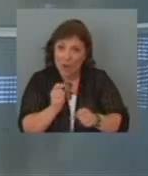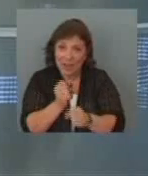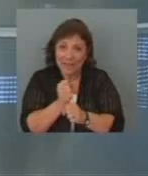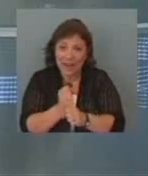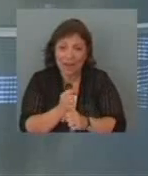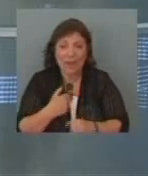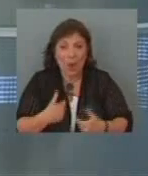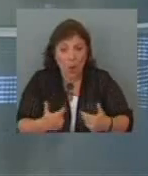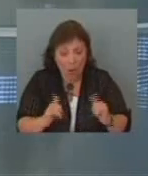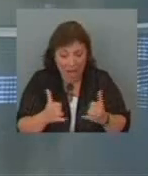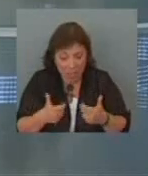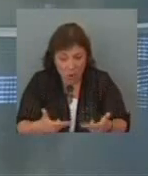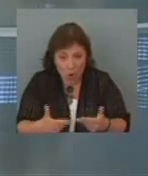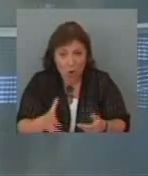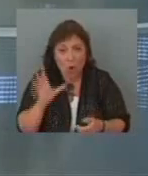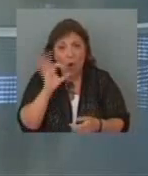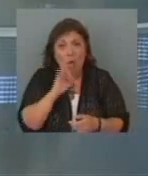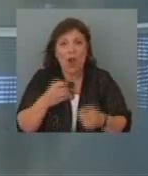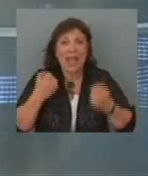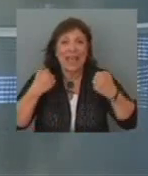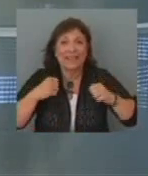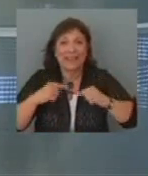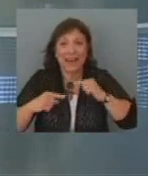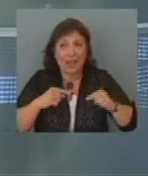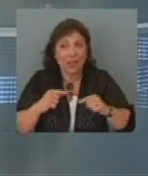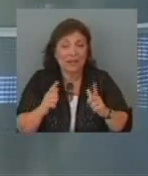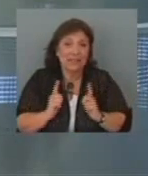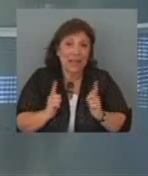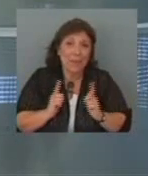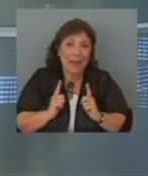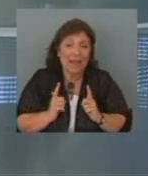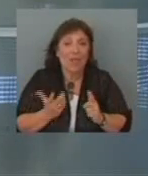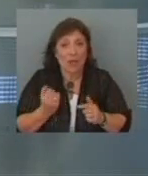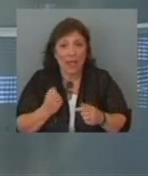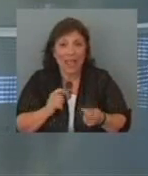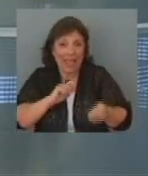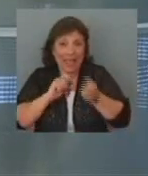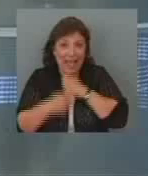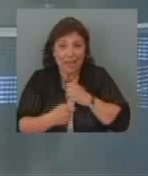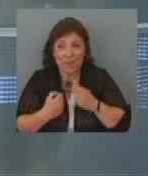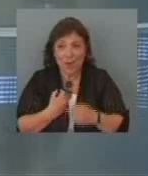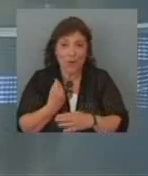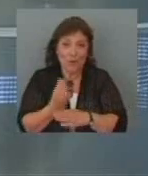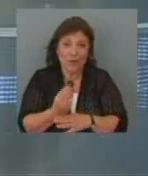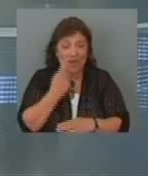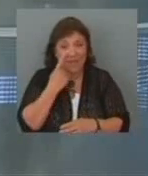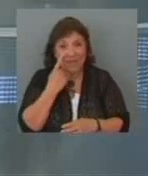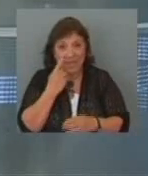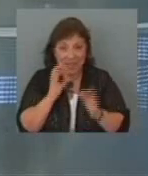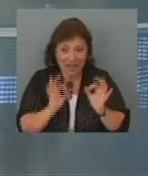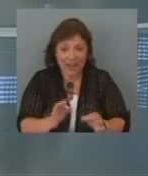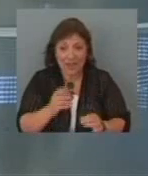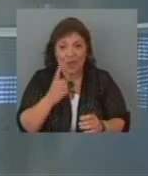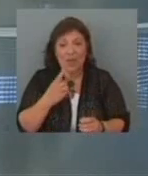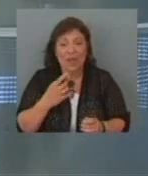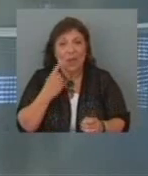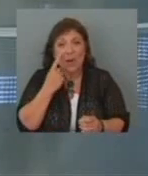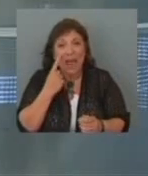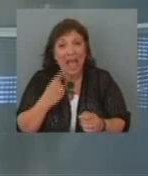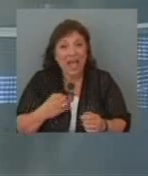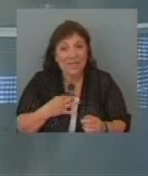la del futbolista o la del entrenador que está esperando para cambiar su realidad económica. Para que se haga una idea, ni